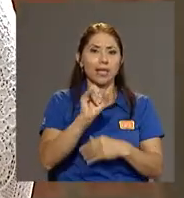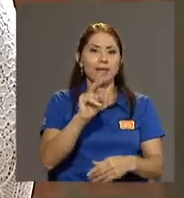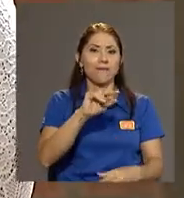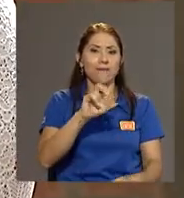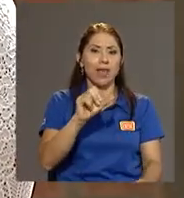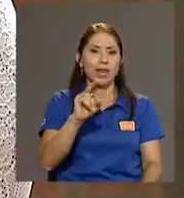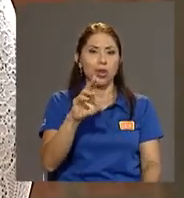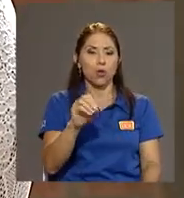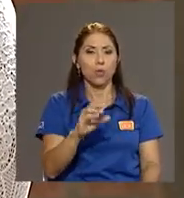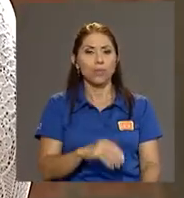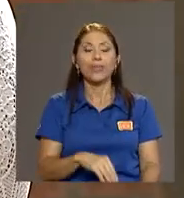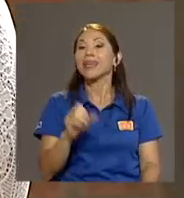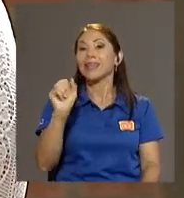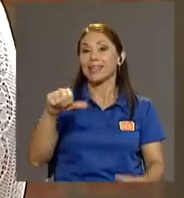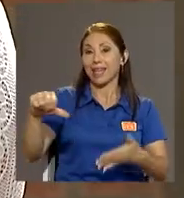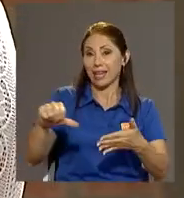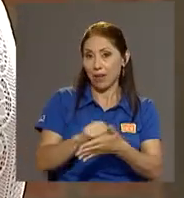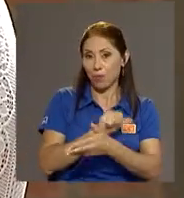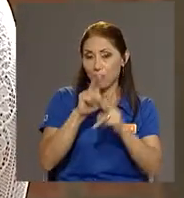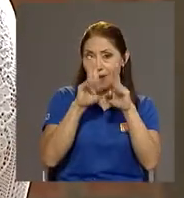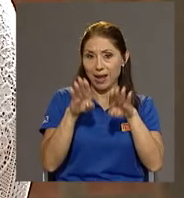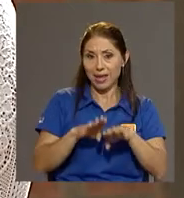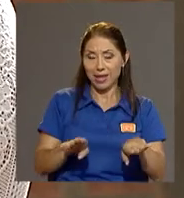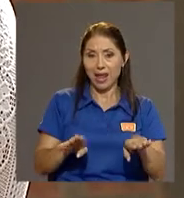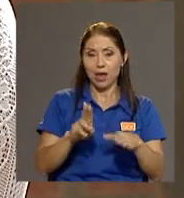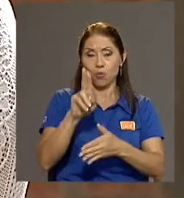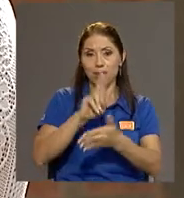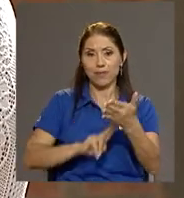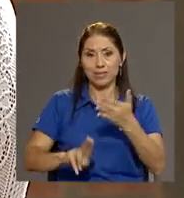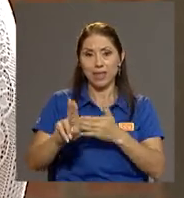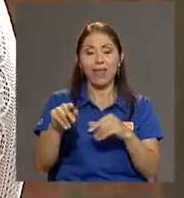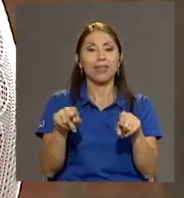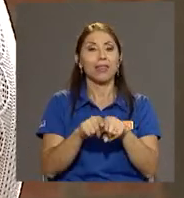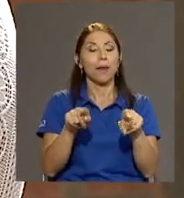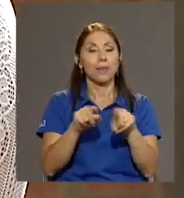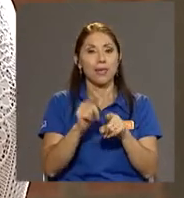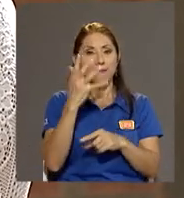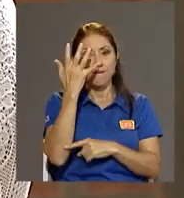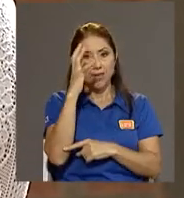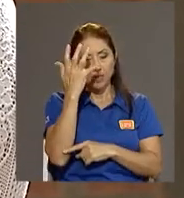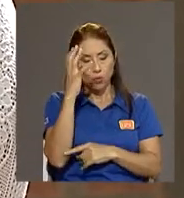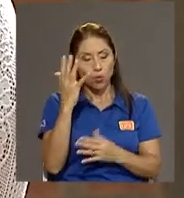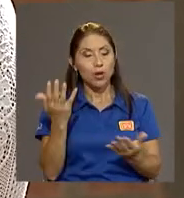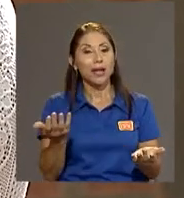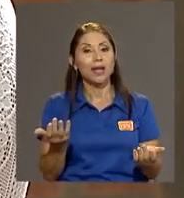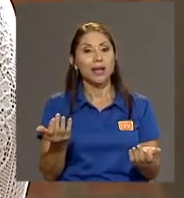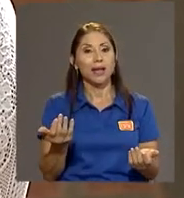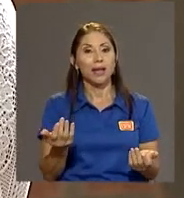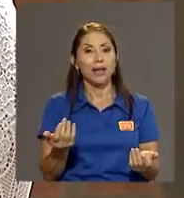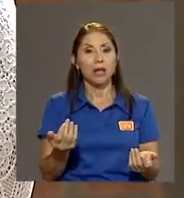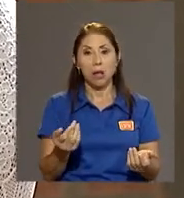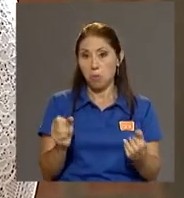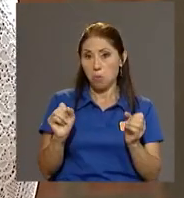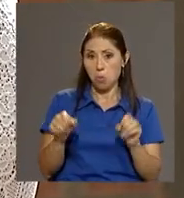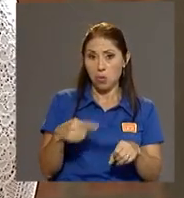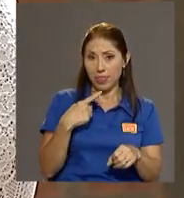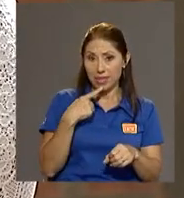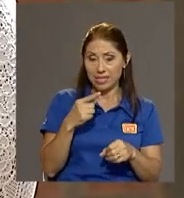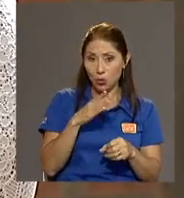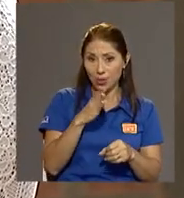tenemos la página de la Universidad de Invenio, ¿verdad? También en Facebook estamos. Si quiere, dígalo despacito.